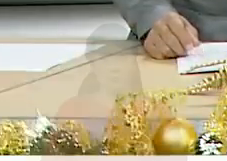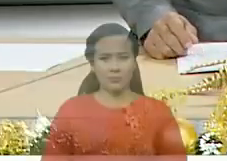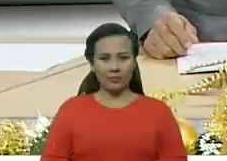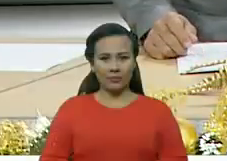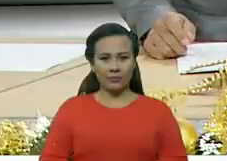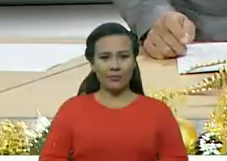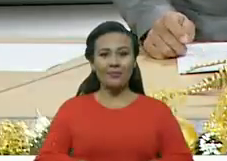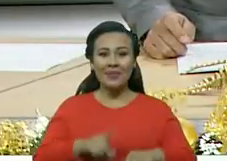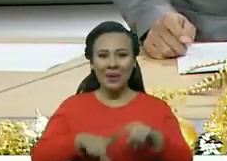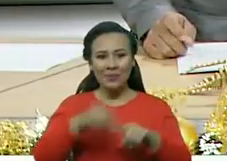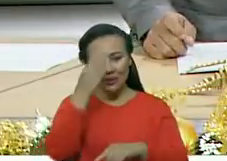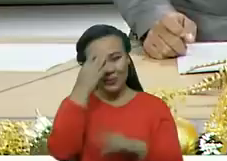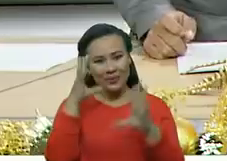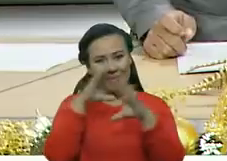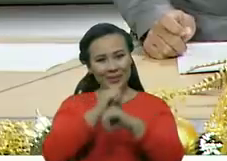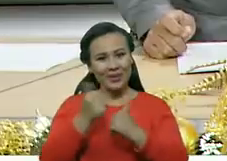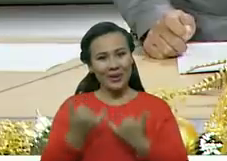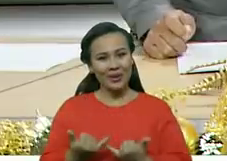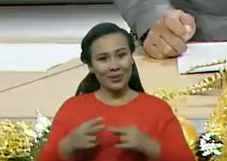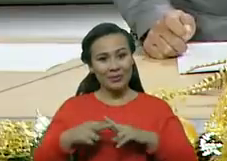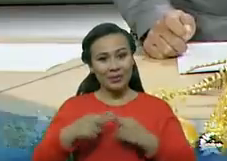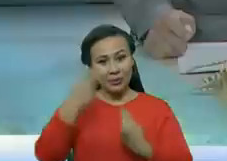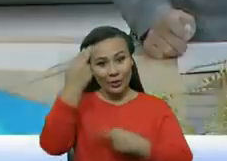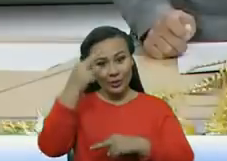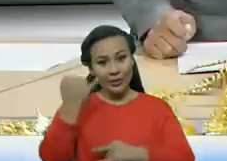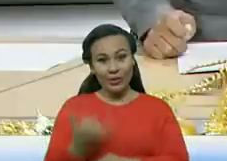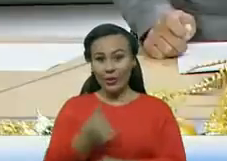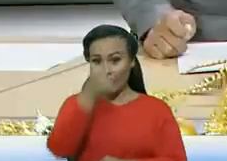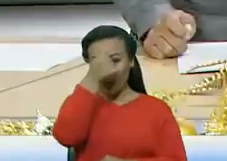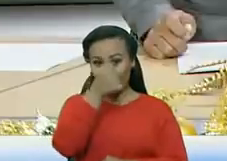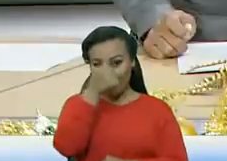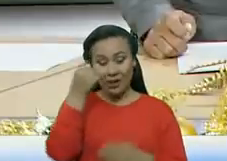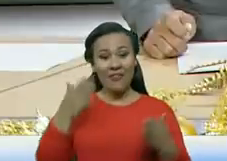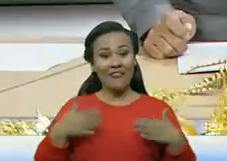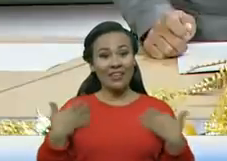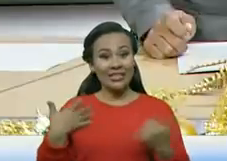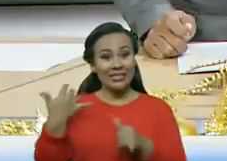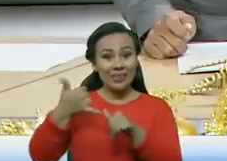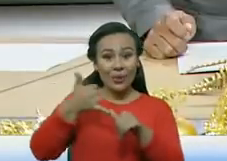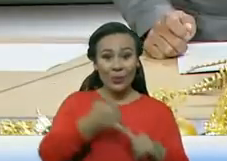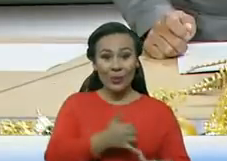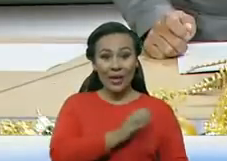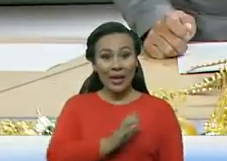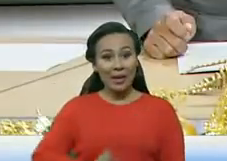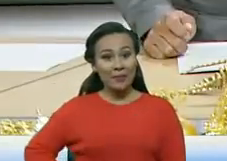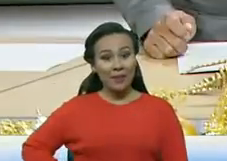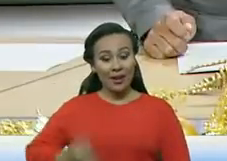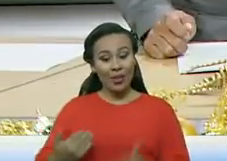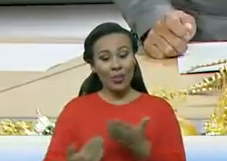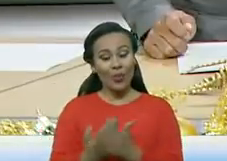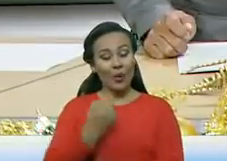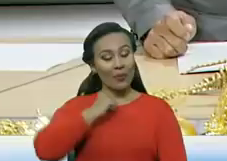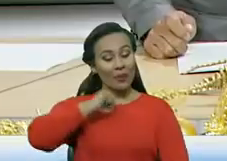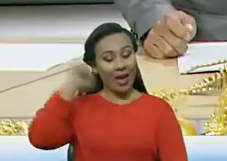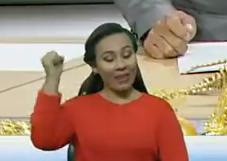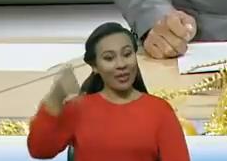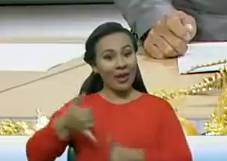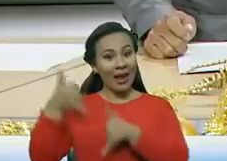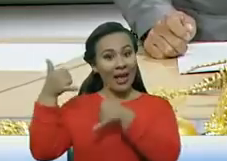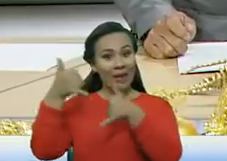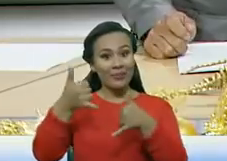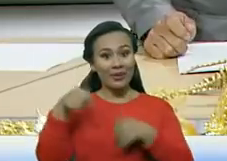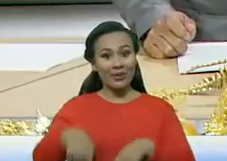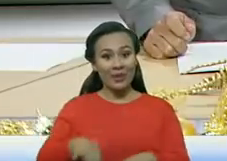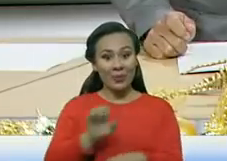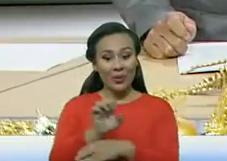Buenas noches, iniciamos informativo la noticia emisión dominical felicitando al Club Sport Emelec, el nuevo monarca del fútbol